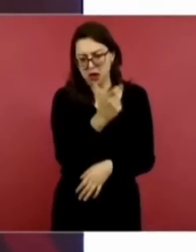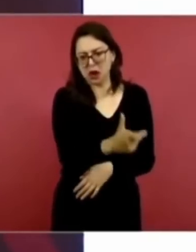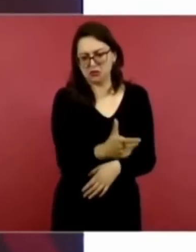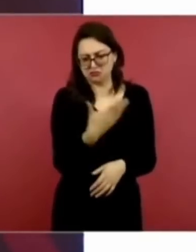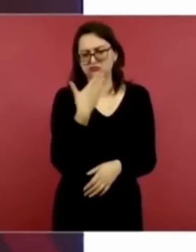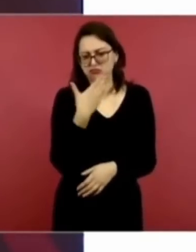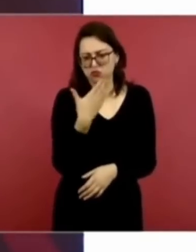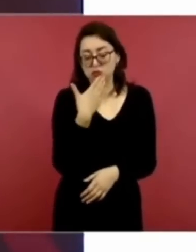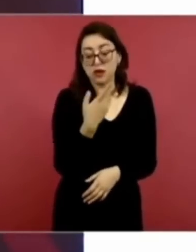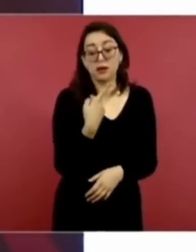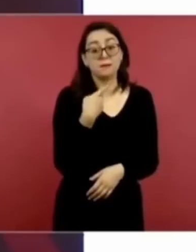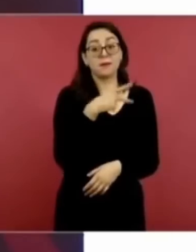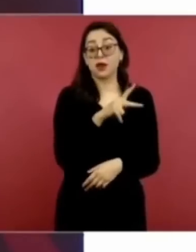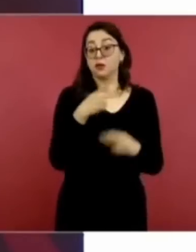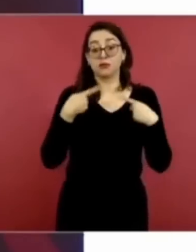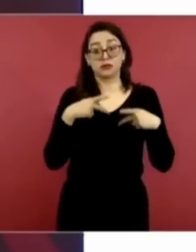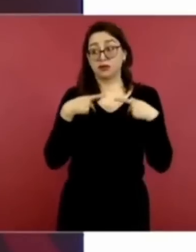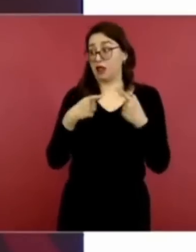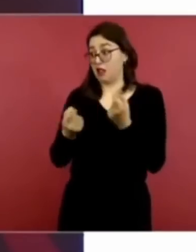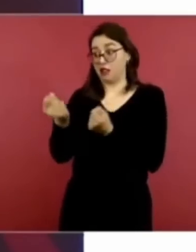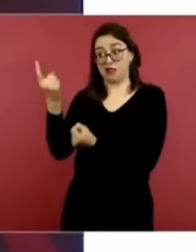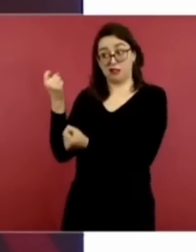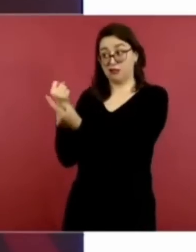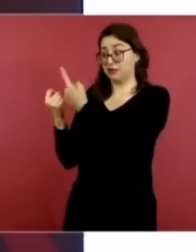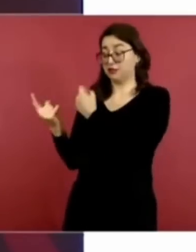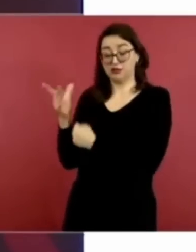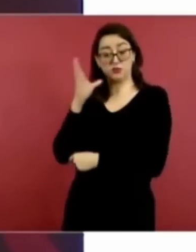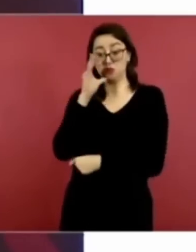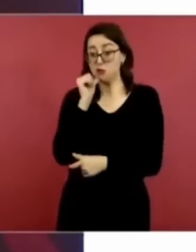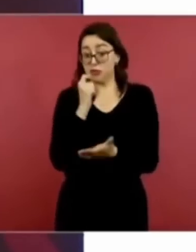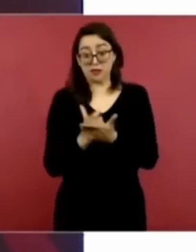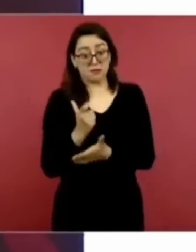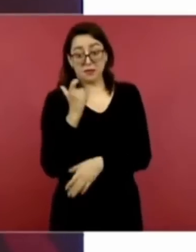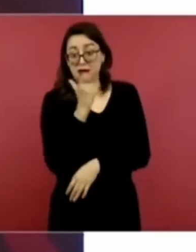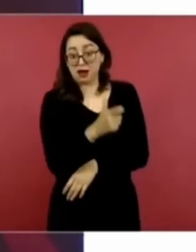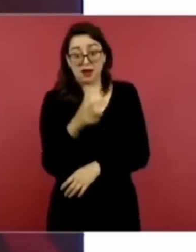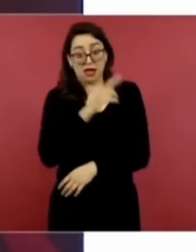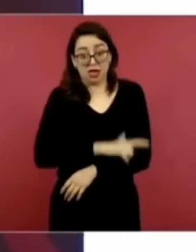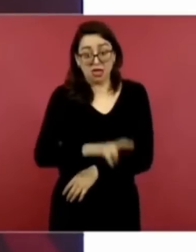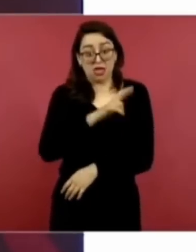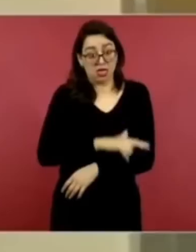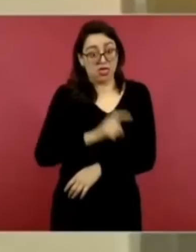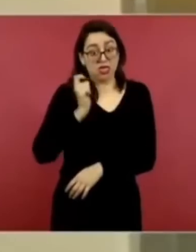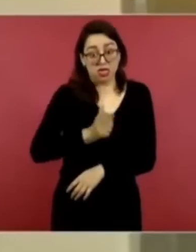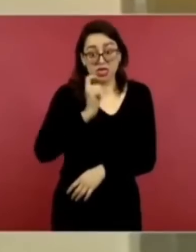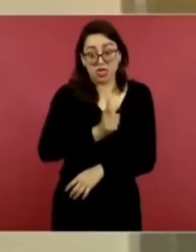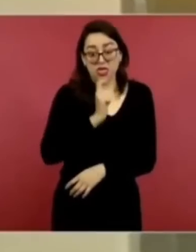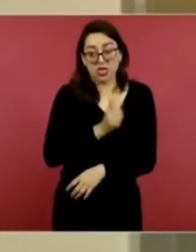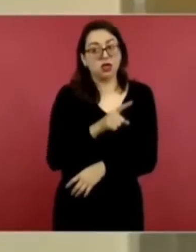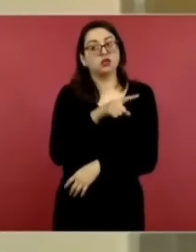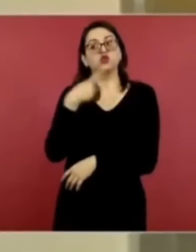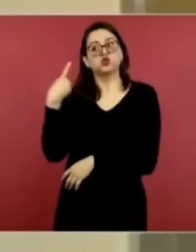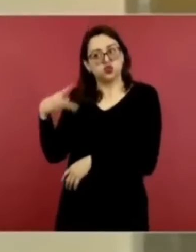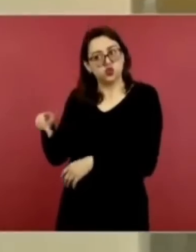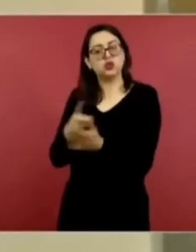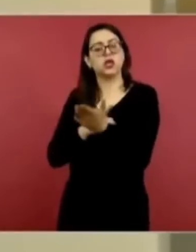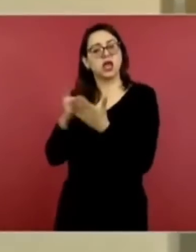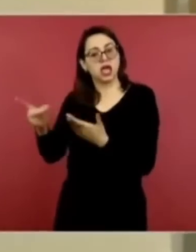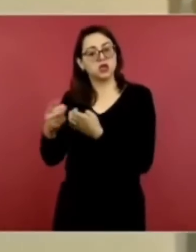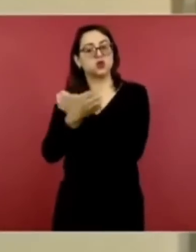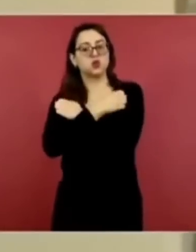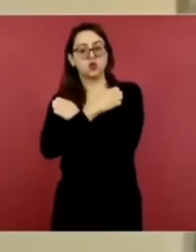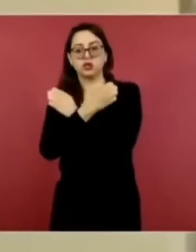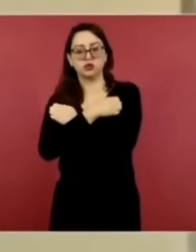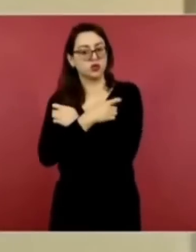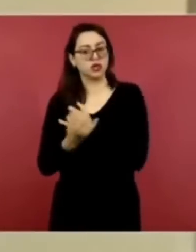escolaridad. La educación como la salud no son privilegios, son